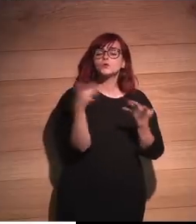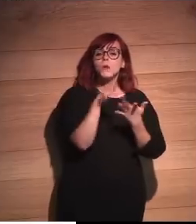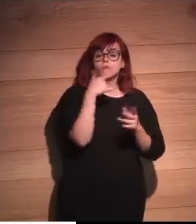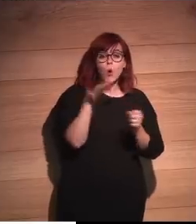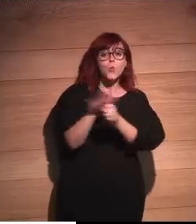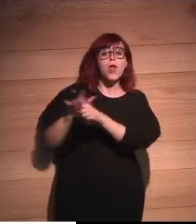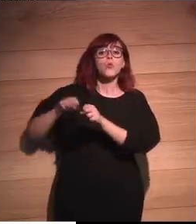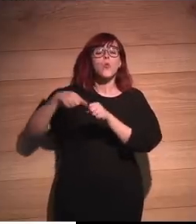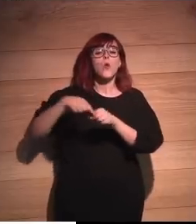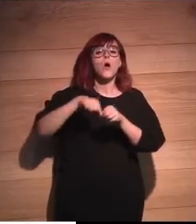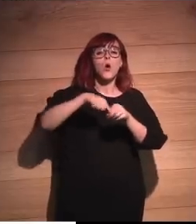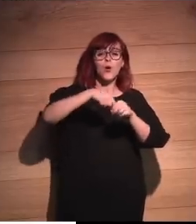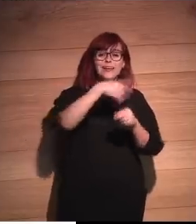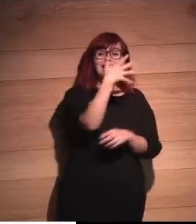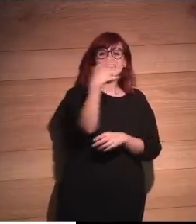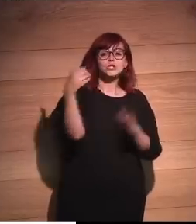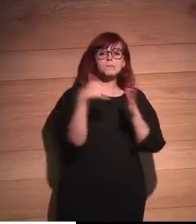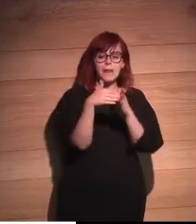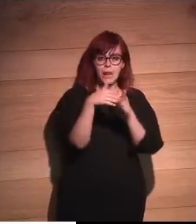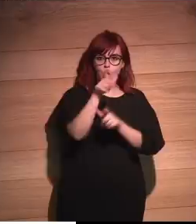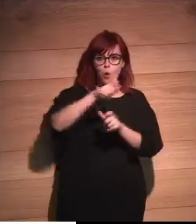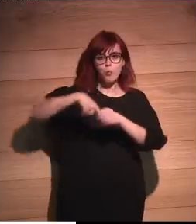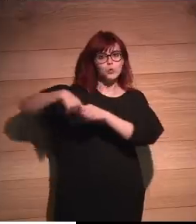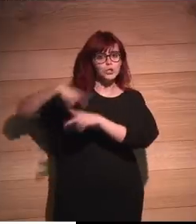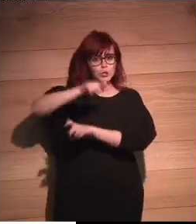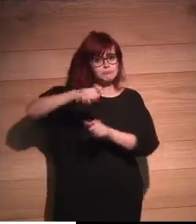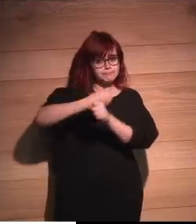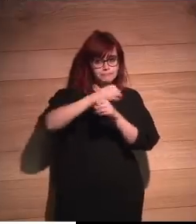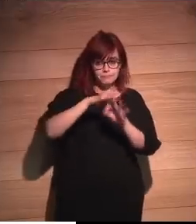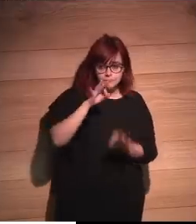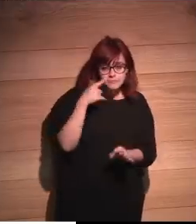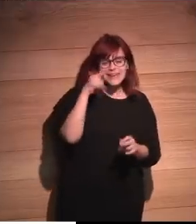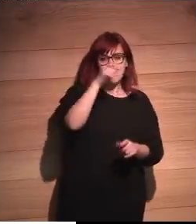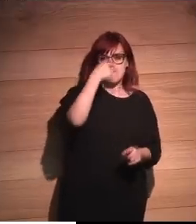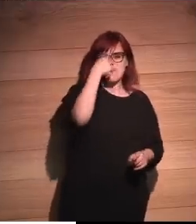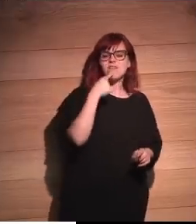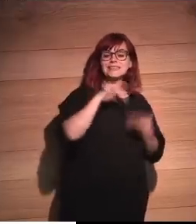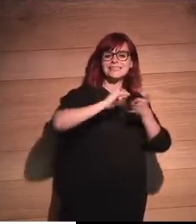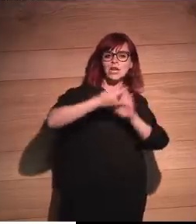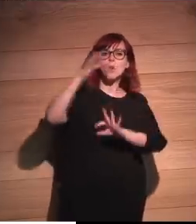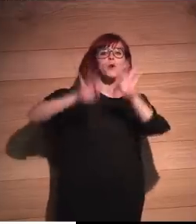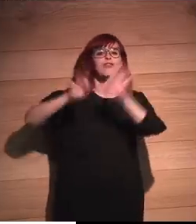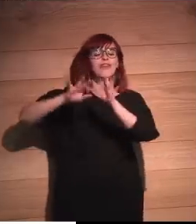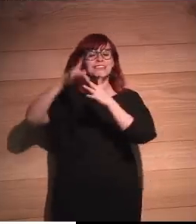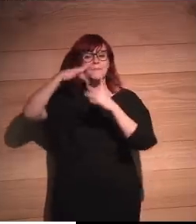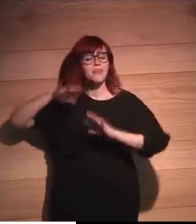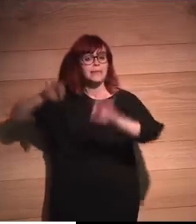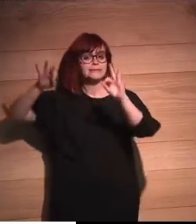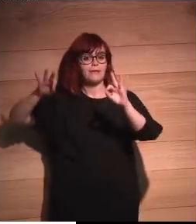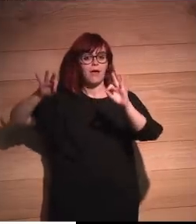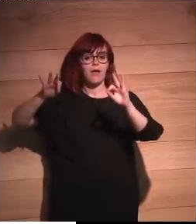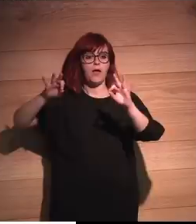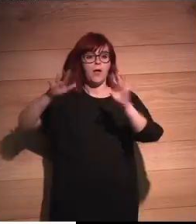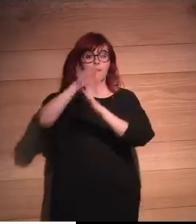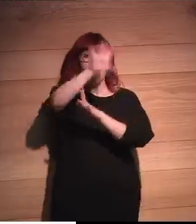sin cubrir 500.000 puestos. Y si ven el porcentaje de especialistas que tiene